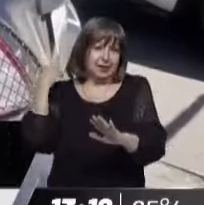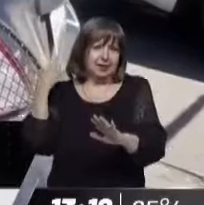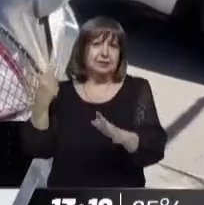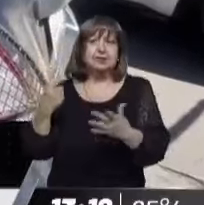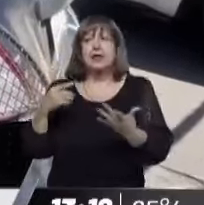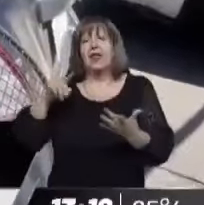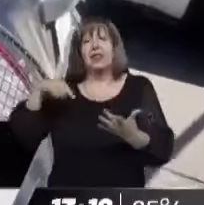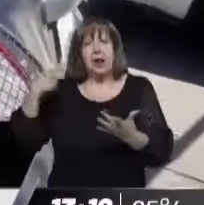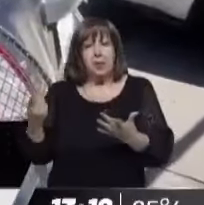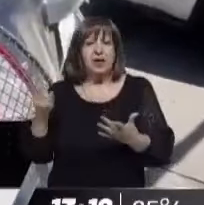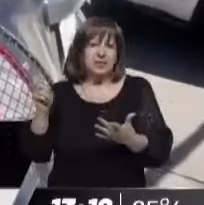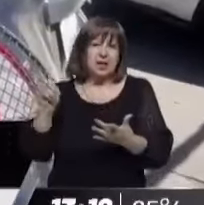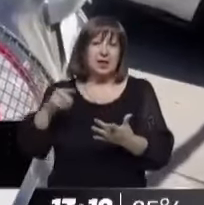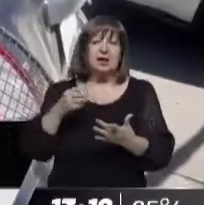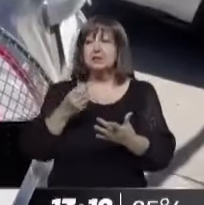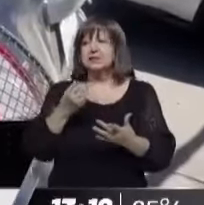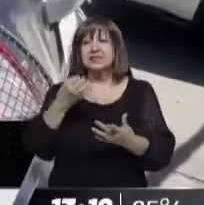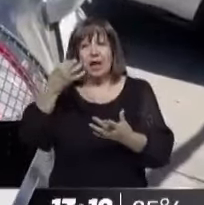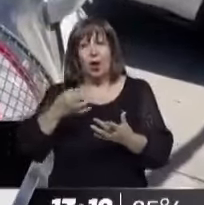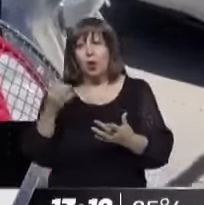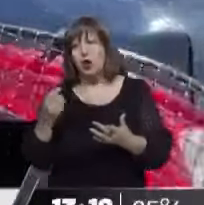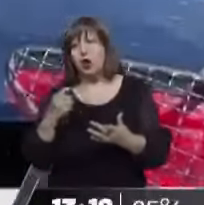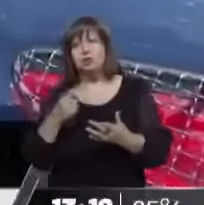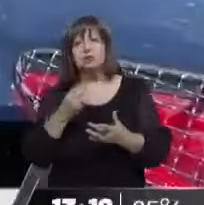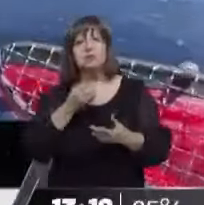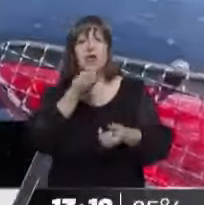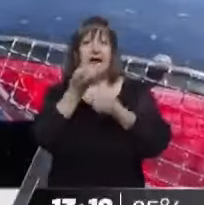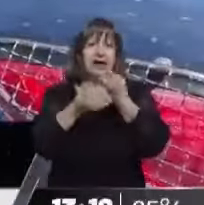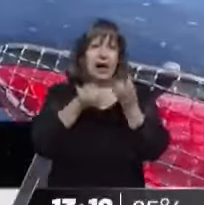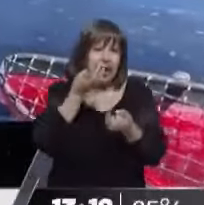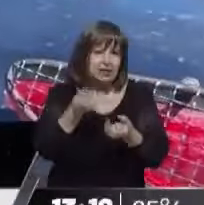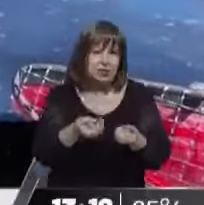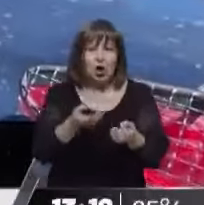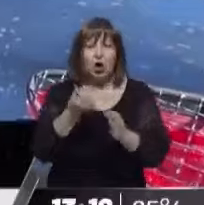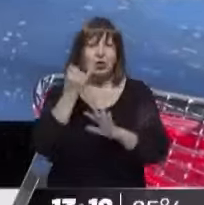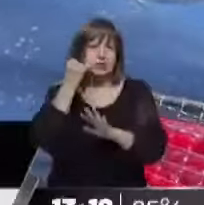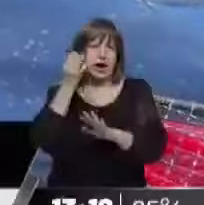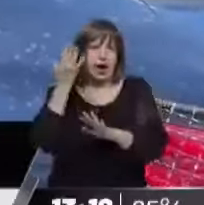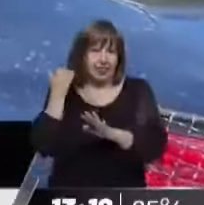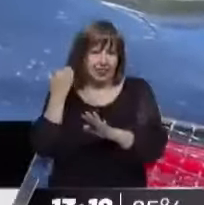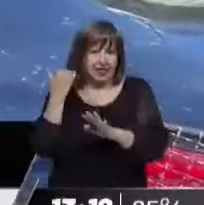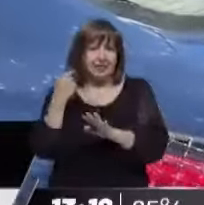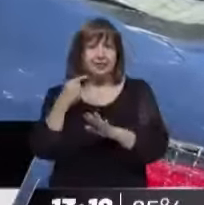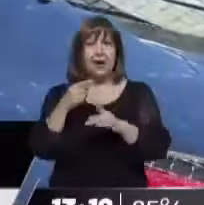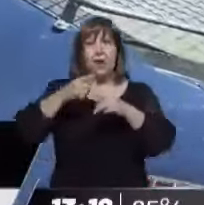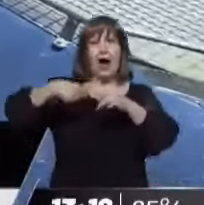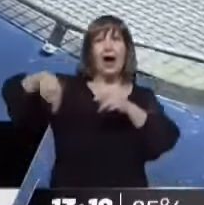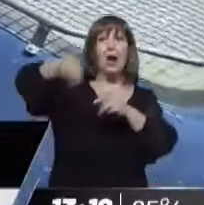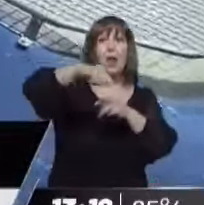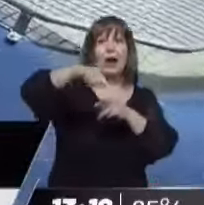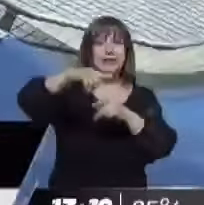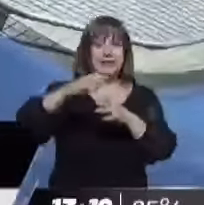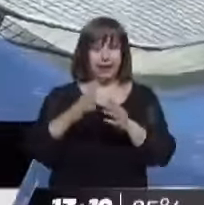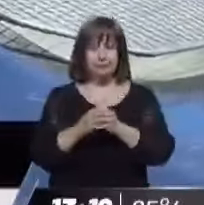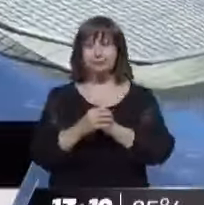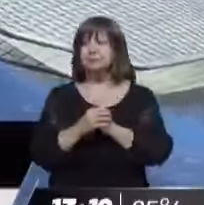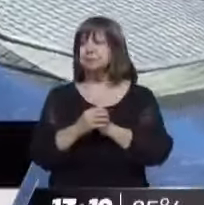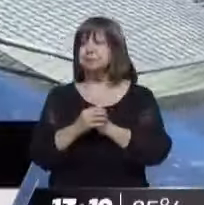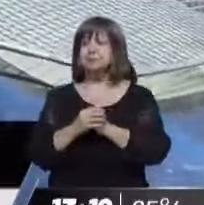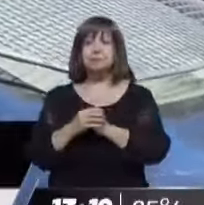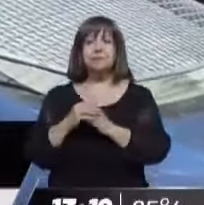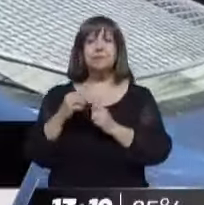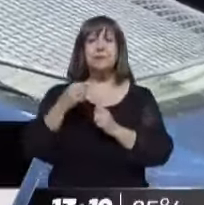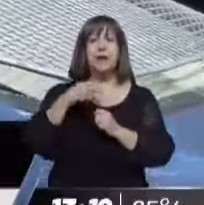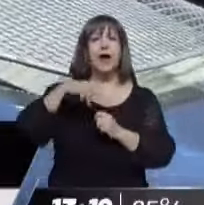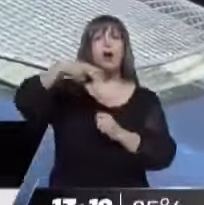acercar a la justicia para ver si algo tiene relación con lo que les pasó a ellos, que les pasó, les pareció algo muy llamativo. Ahí enfrente,